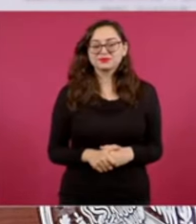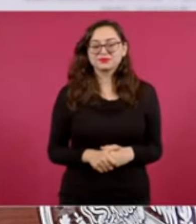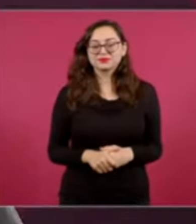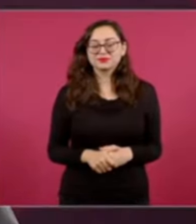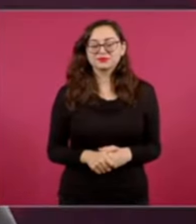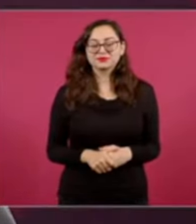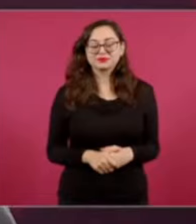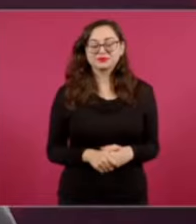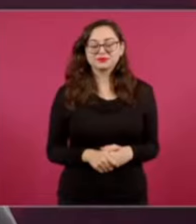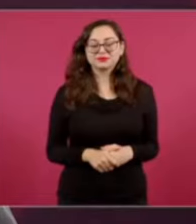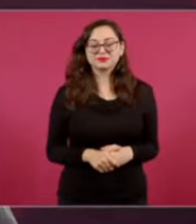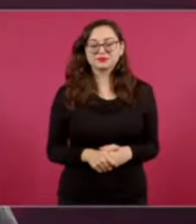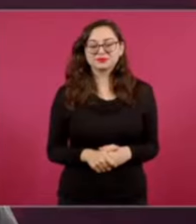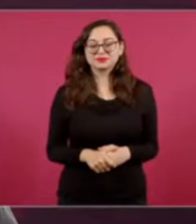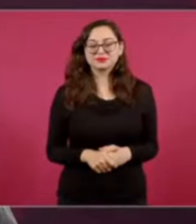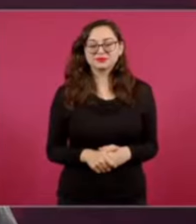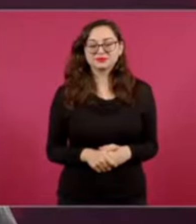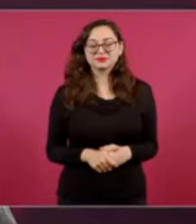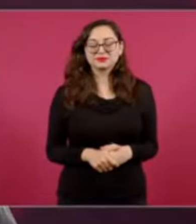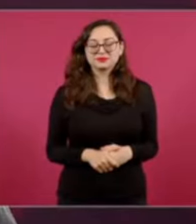Alarraqui.